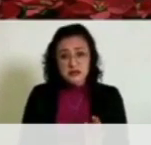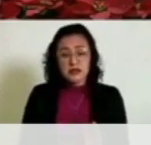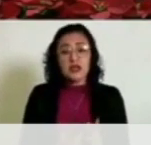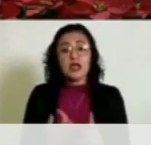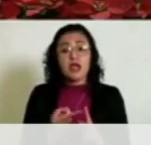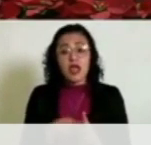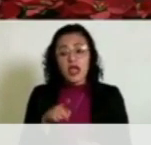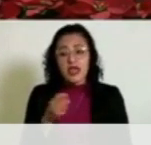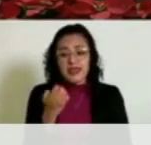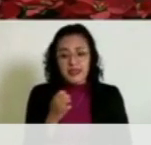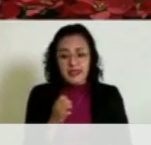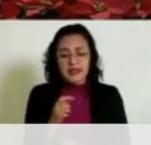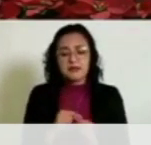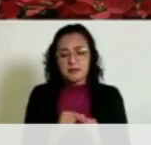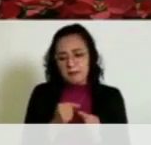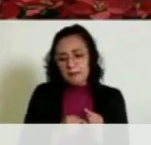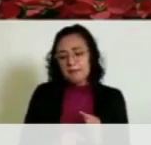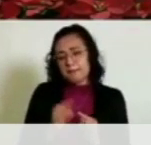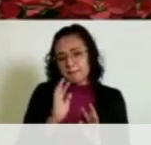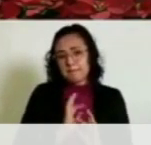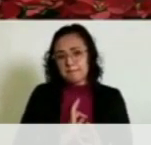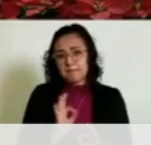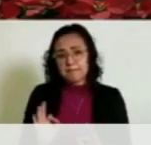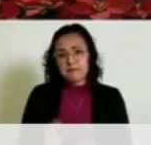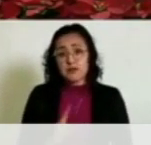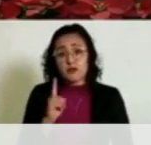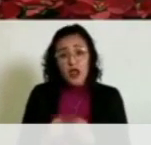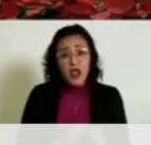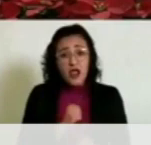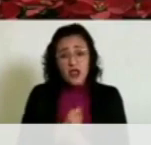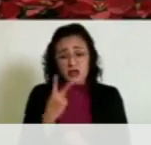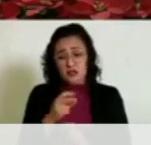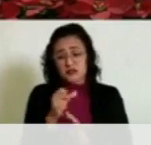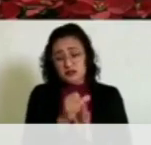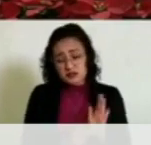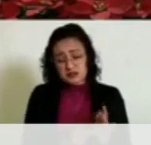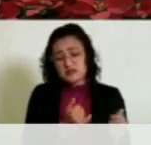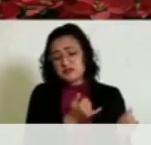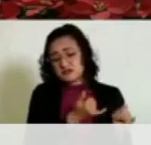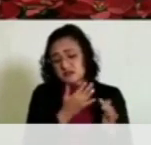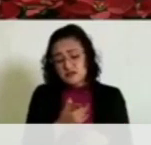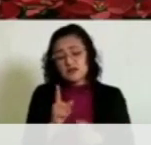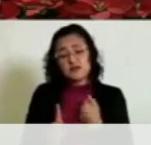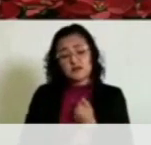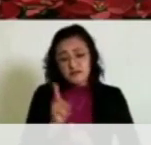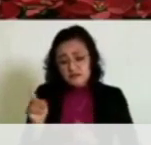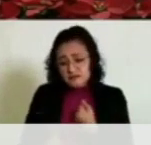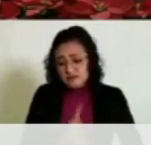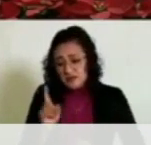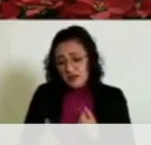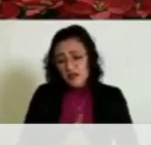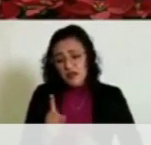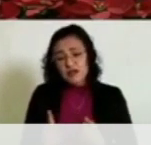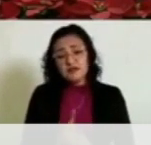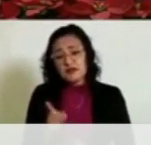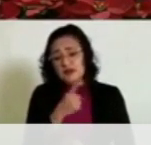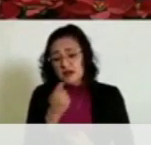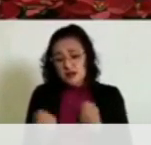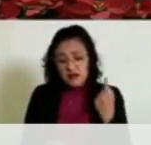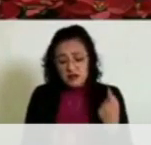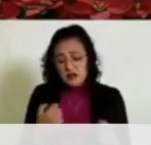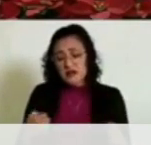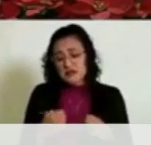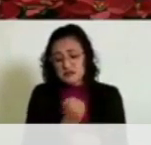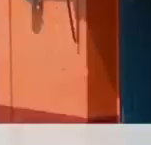eso a partir de enero un año dos meses vamos a seguir teniendo problemas de crisis de salud